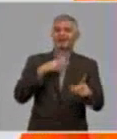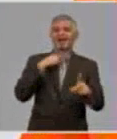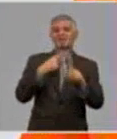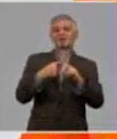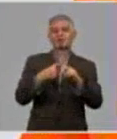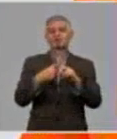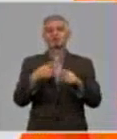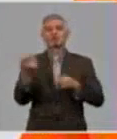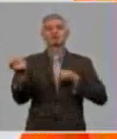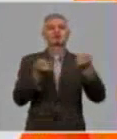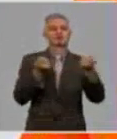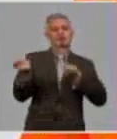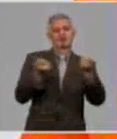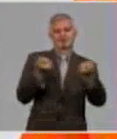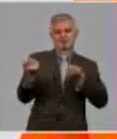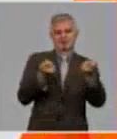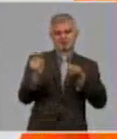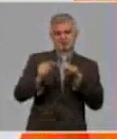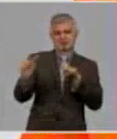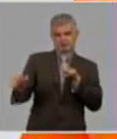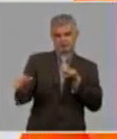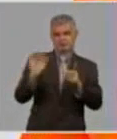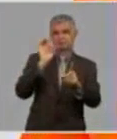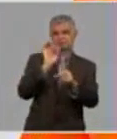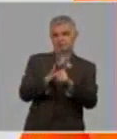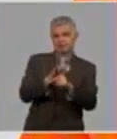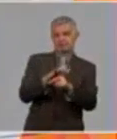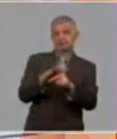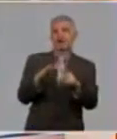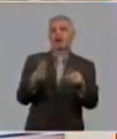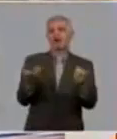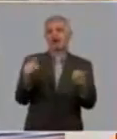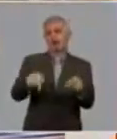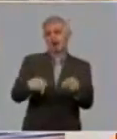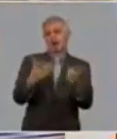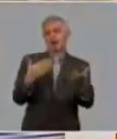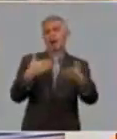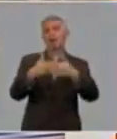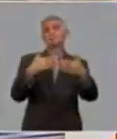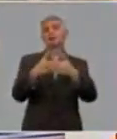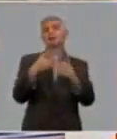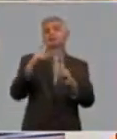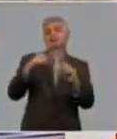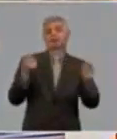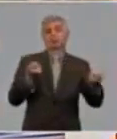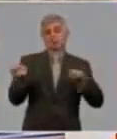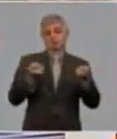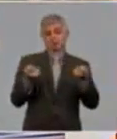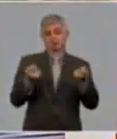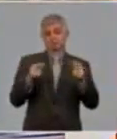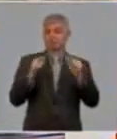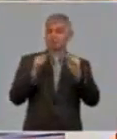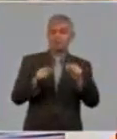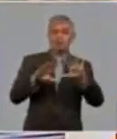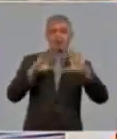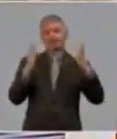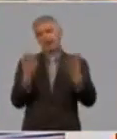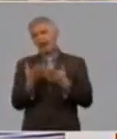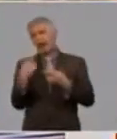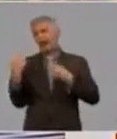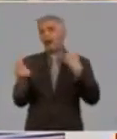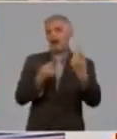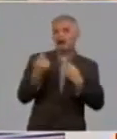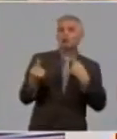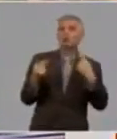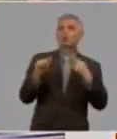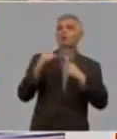instructores directamente en las bases de transporte. Eso es de manera general. Puede haber preguntas específicas